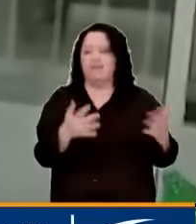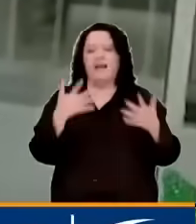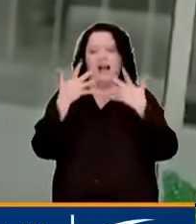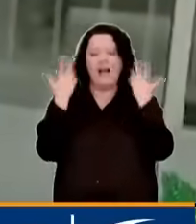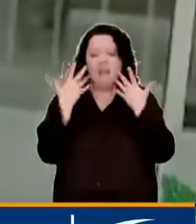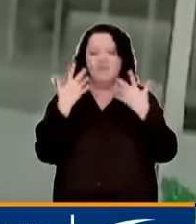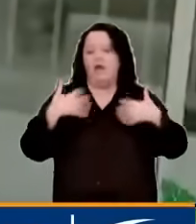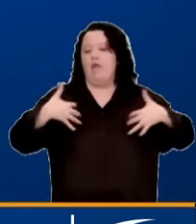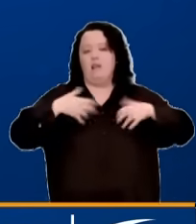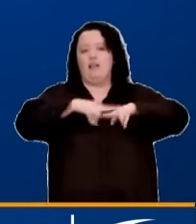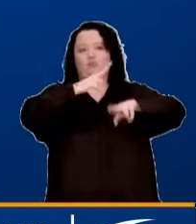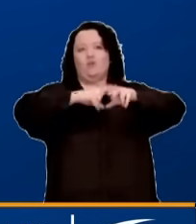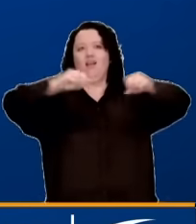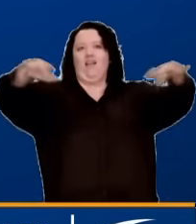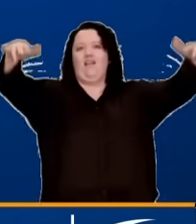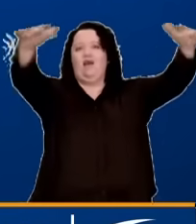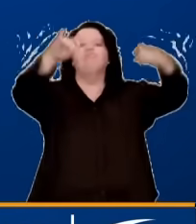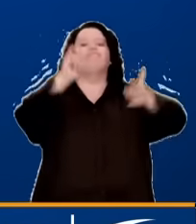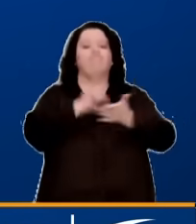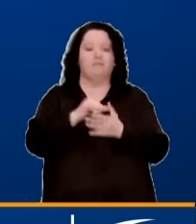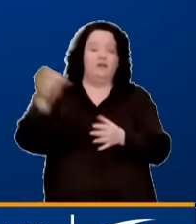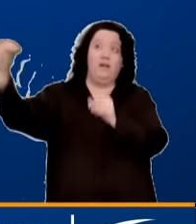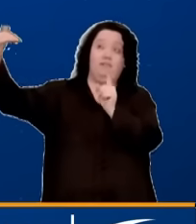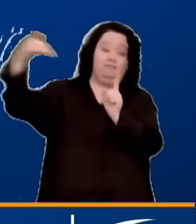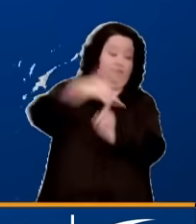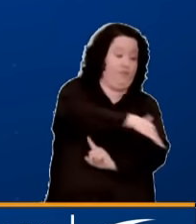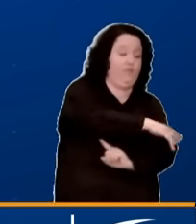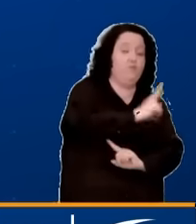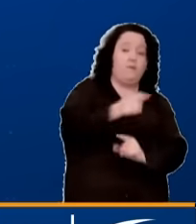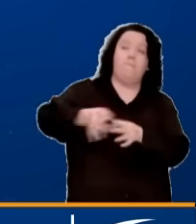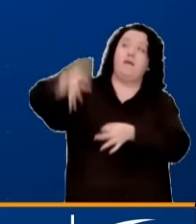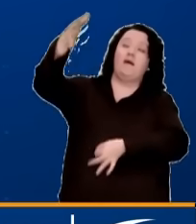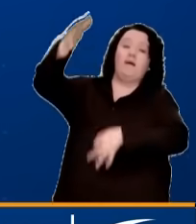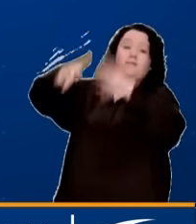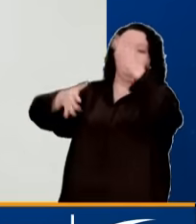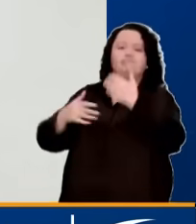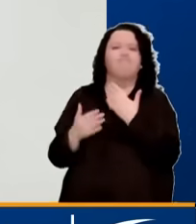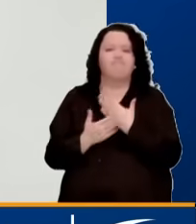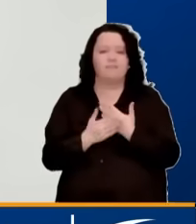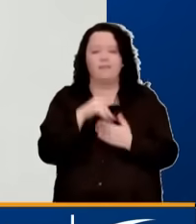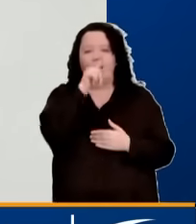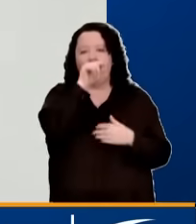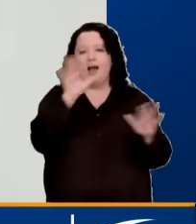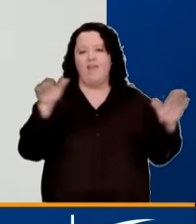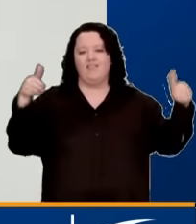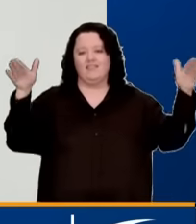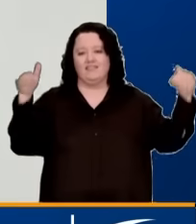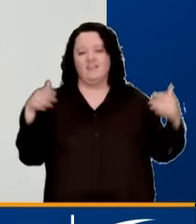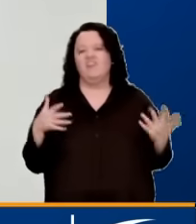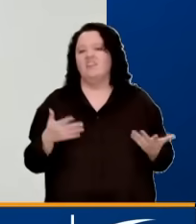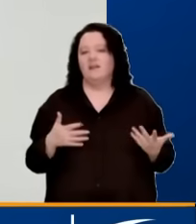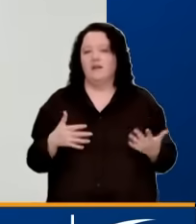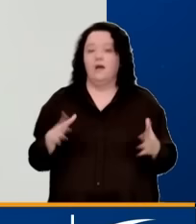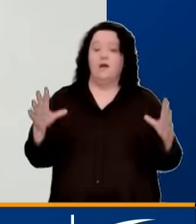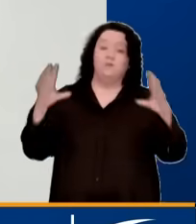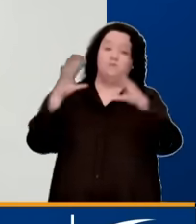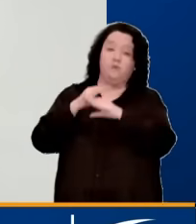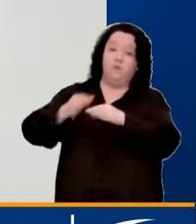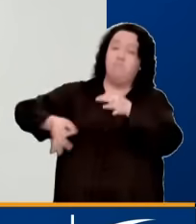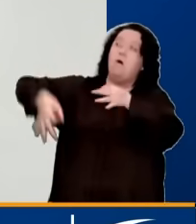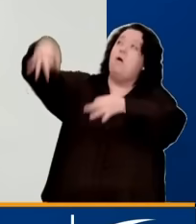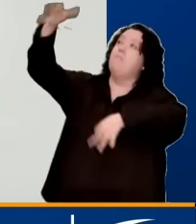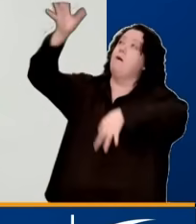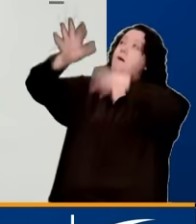fauna silvestre afectados por las detonaciones de pólvora. Hemos recibido reportes de aves que después de noches de gran estruendo